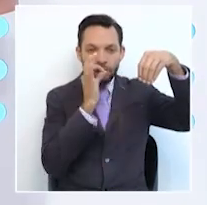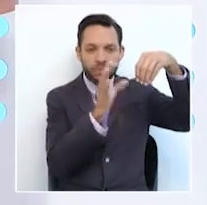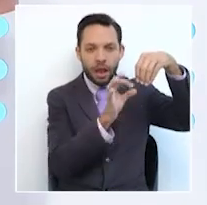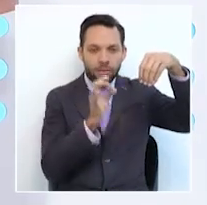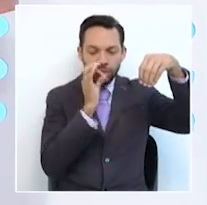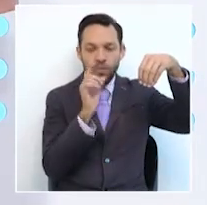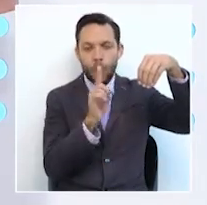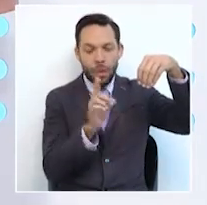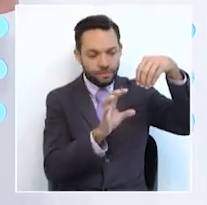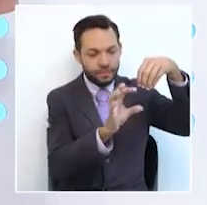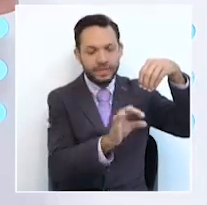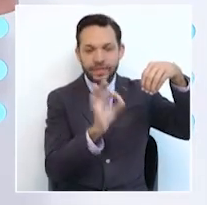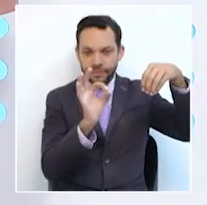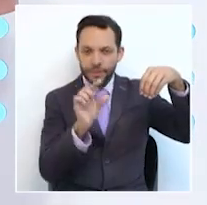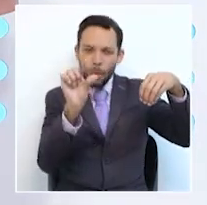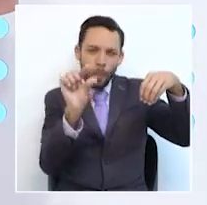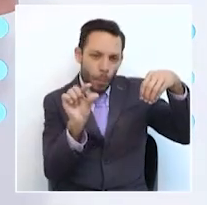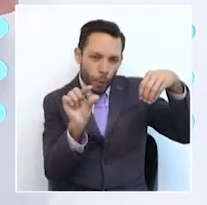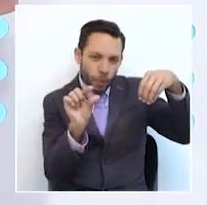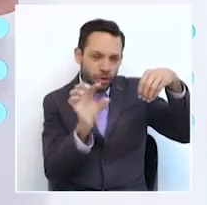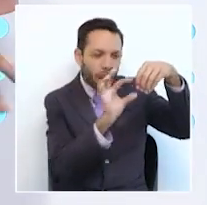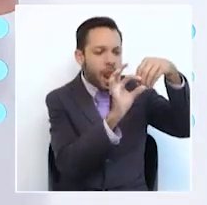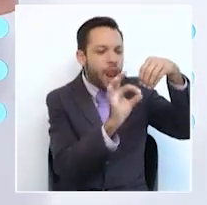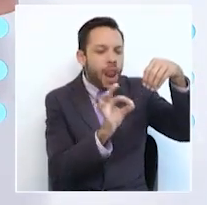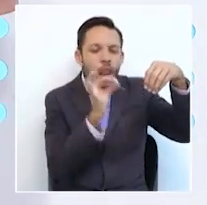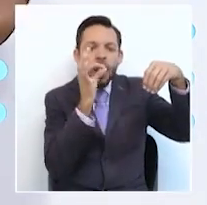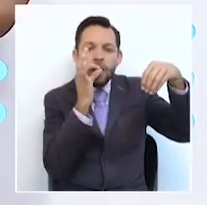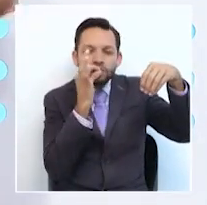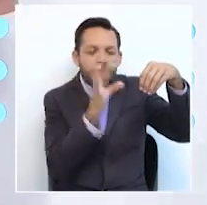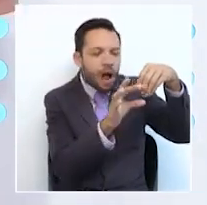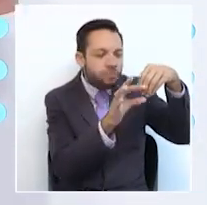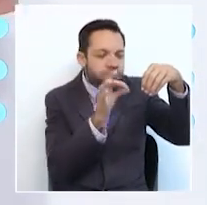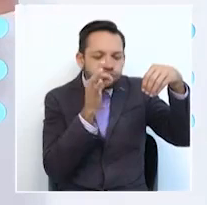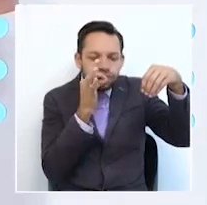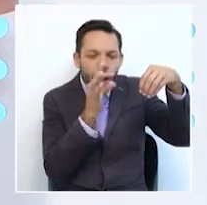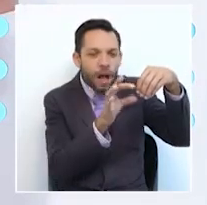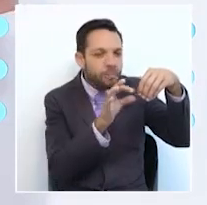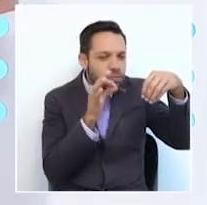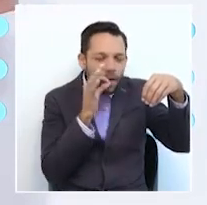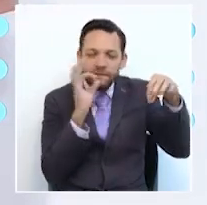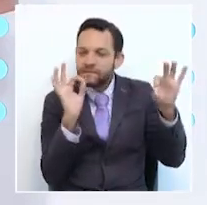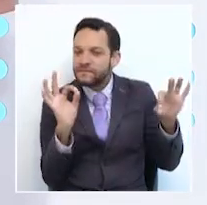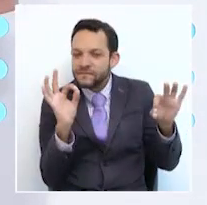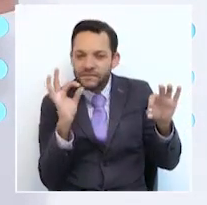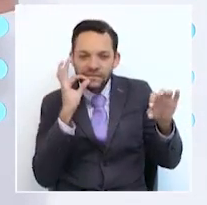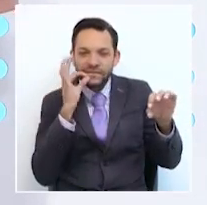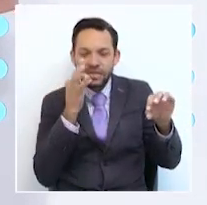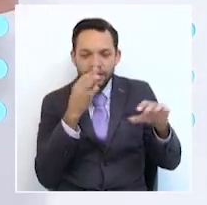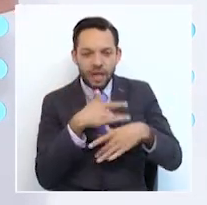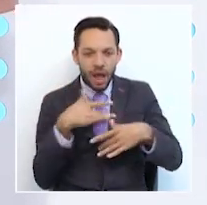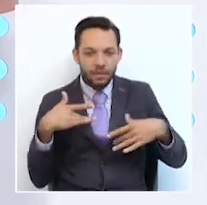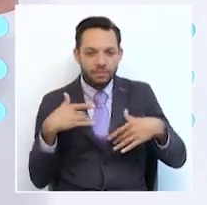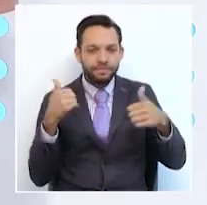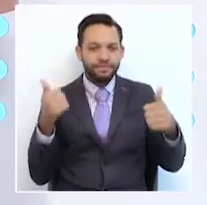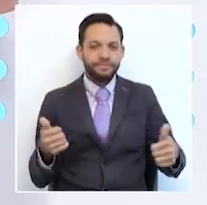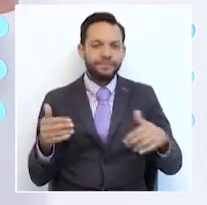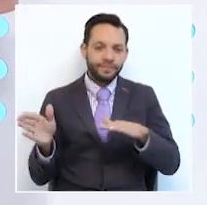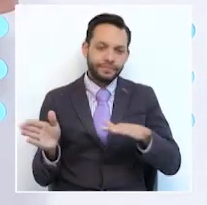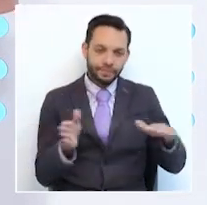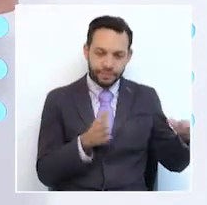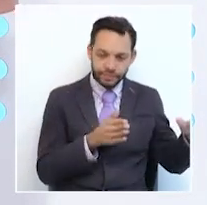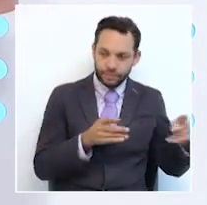lavo isabela la criolla como la naranja criolla el manguito criollo esa es la que deben de consumir